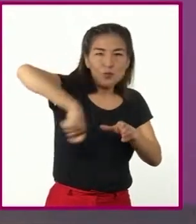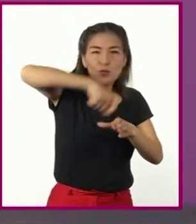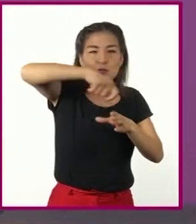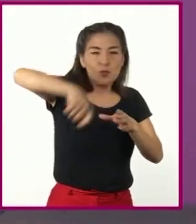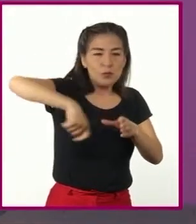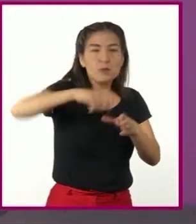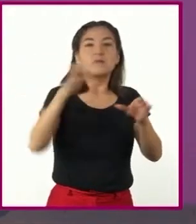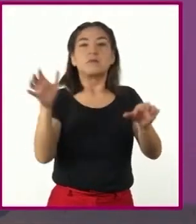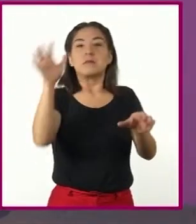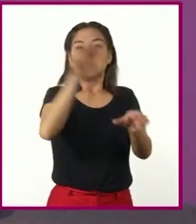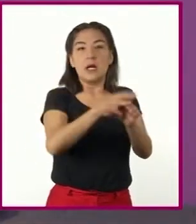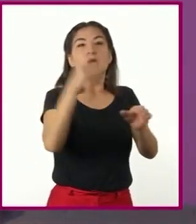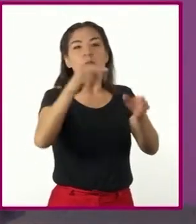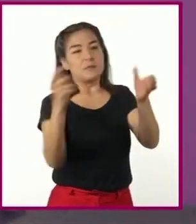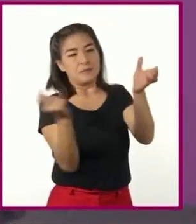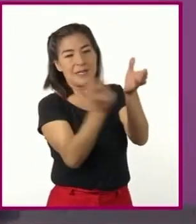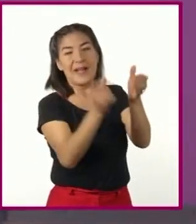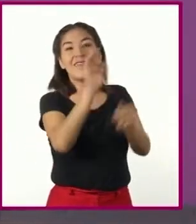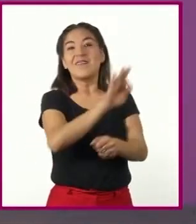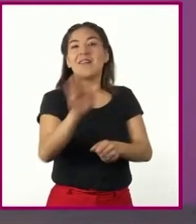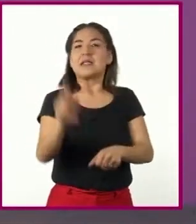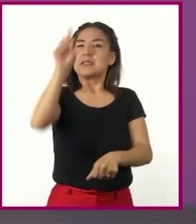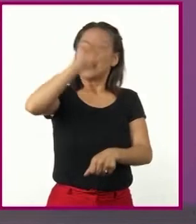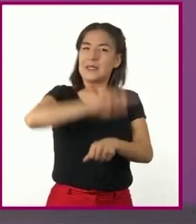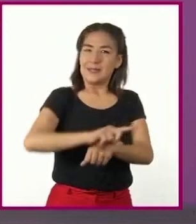el nombre y fecha de elaboración.